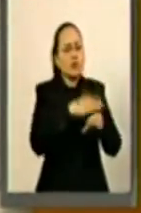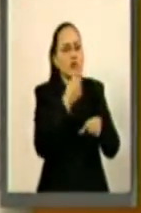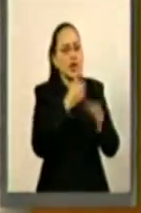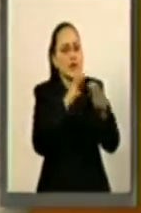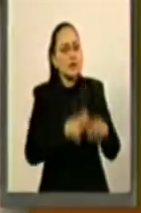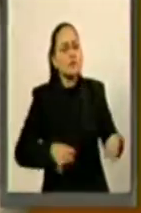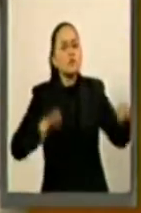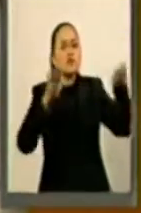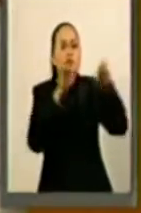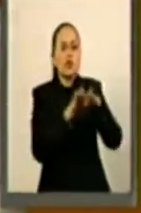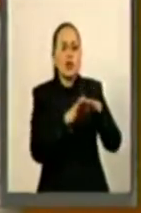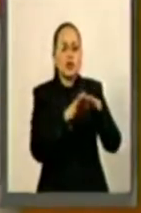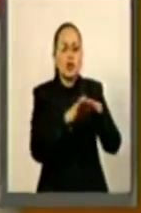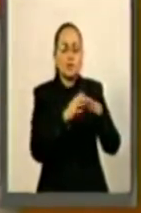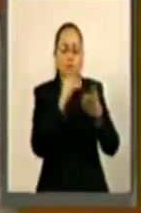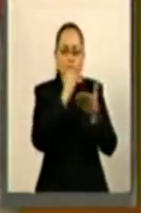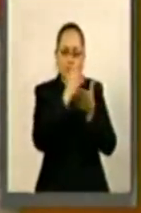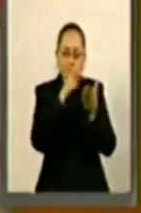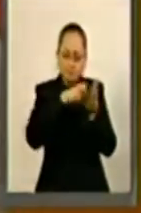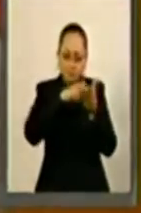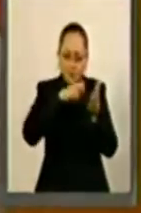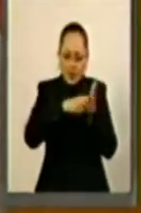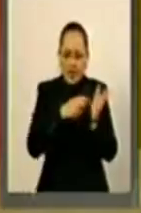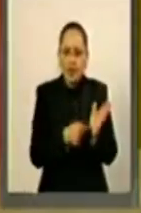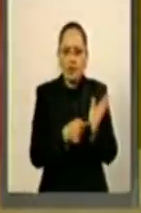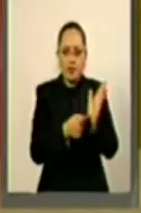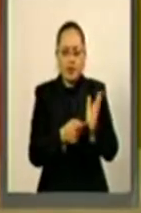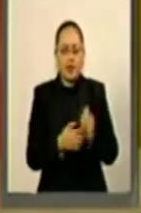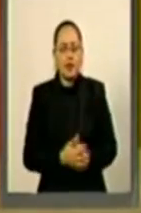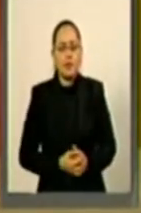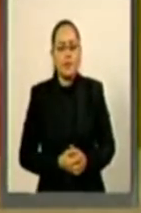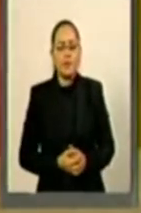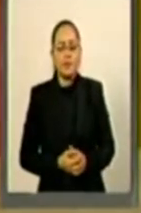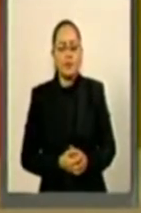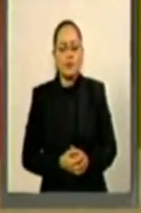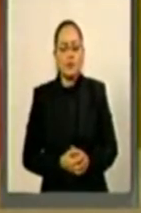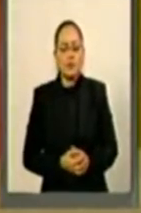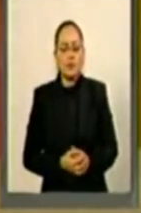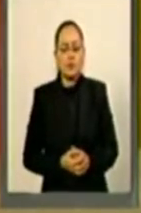importante plantear la siguiente modificación.